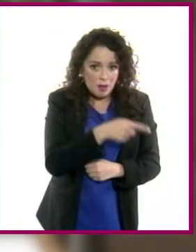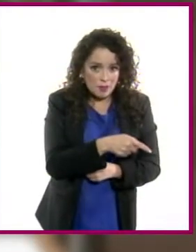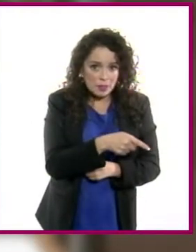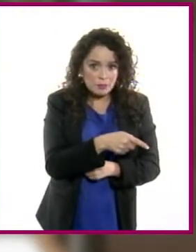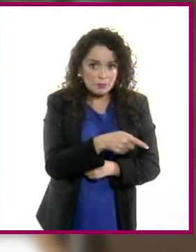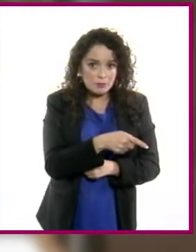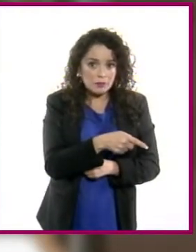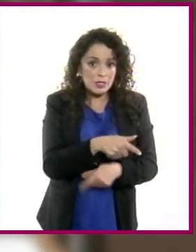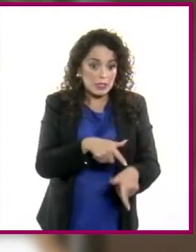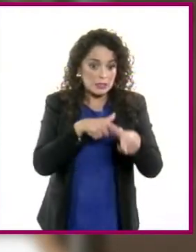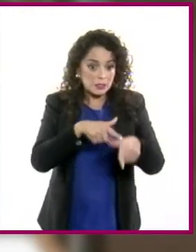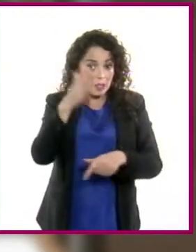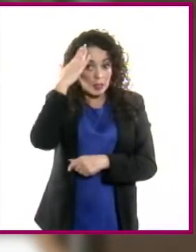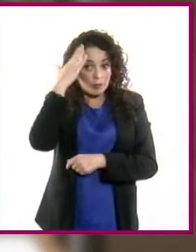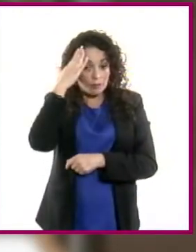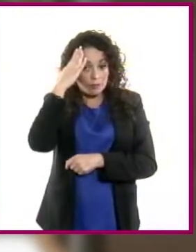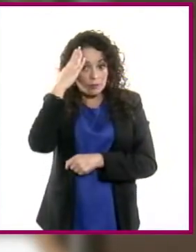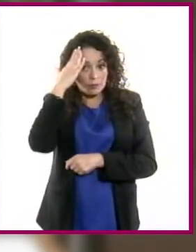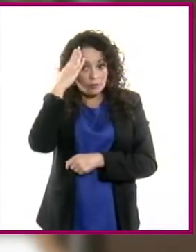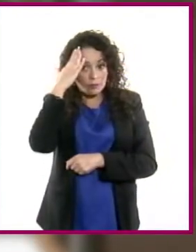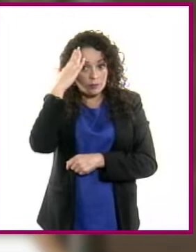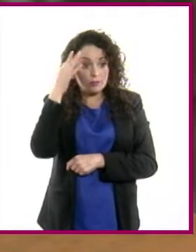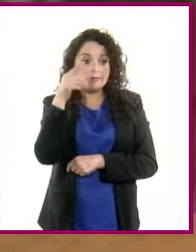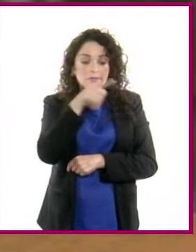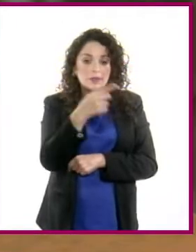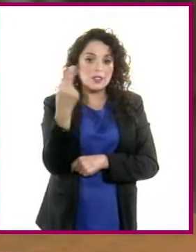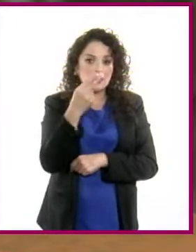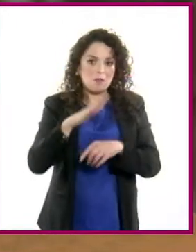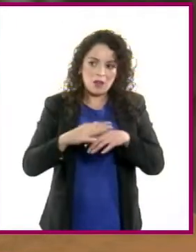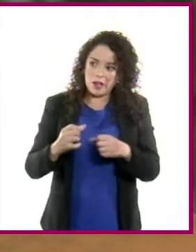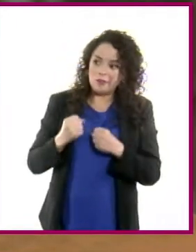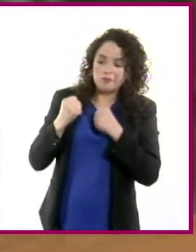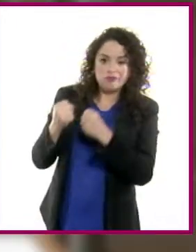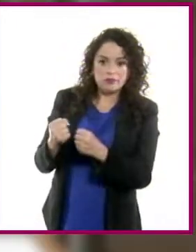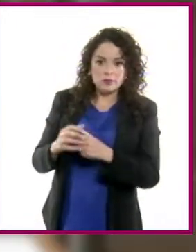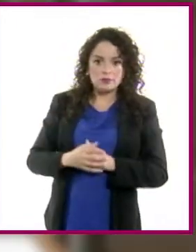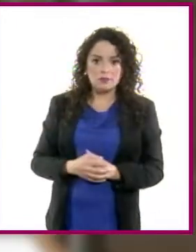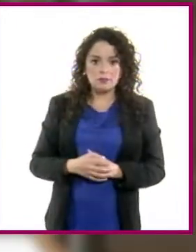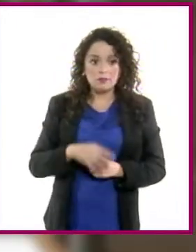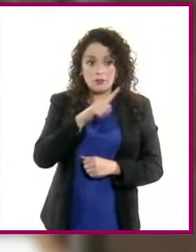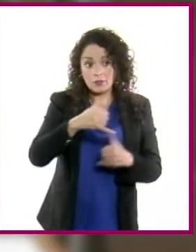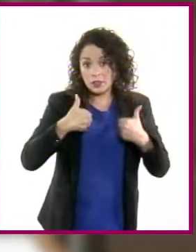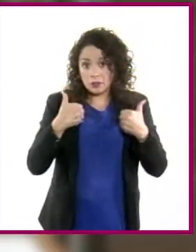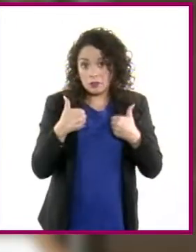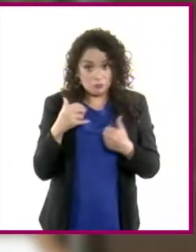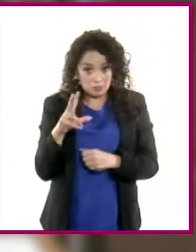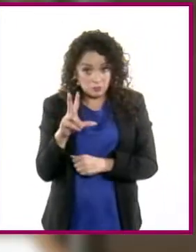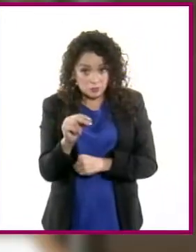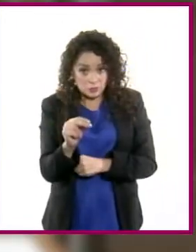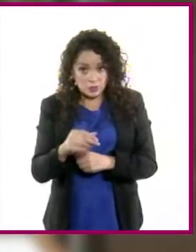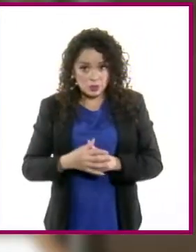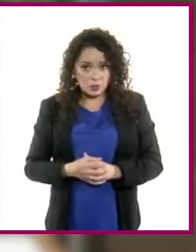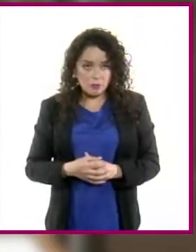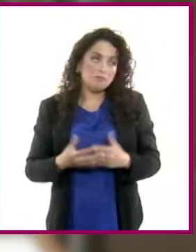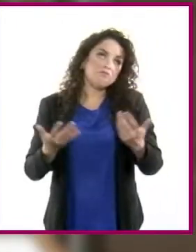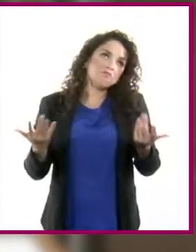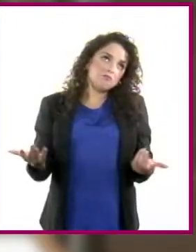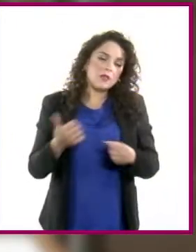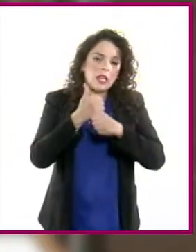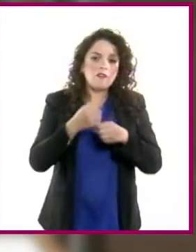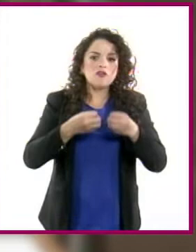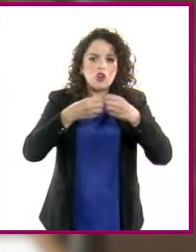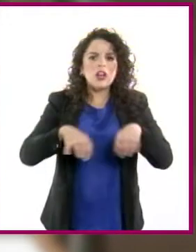ahora, estaría siendo violento. ¿Y el lobo joven no? Considero que la violencia solo